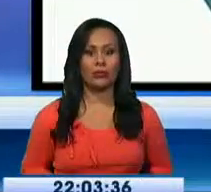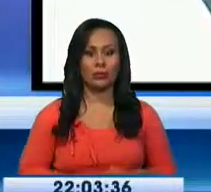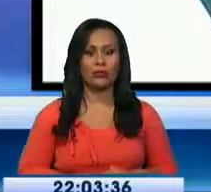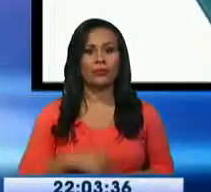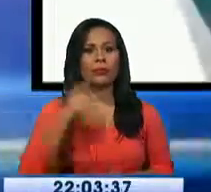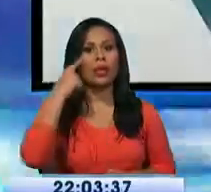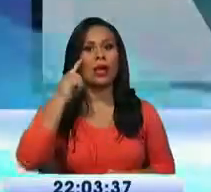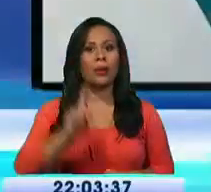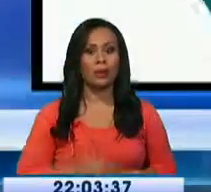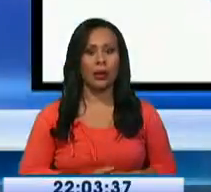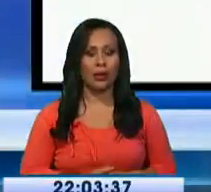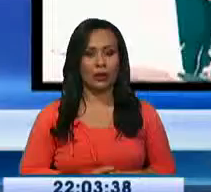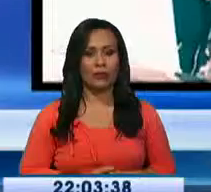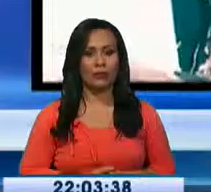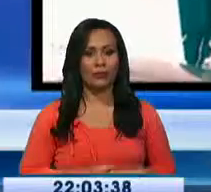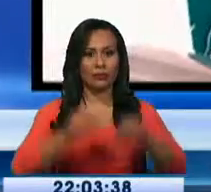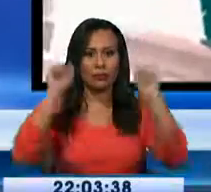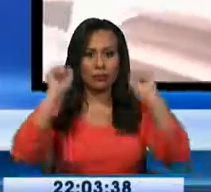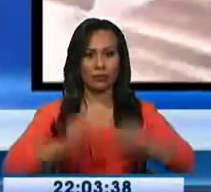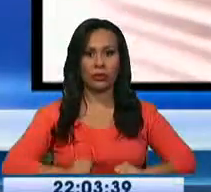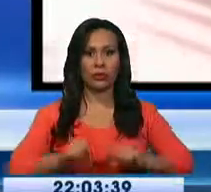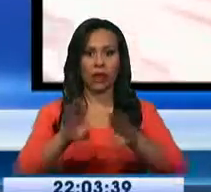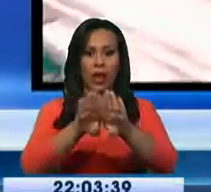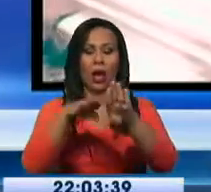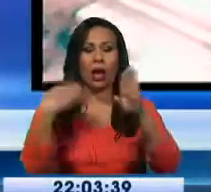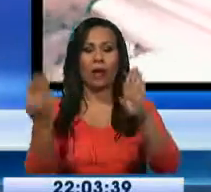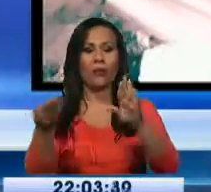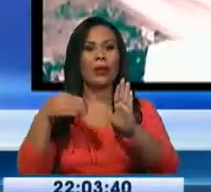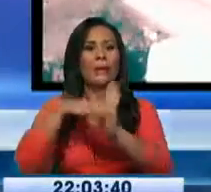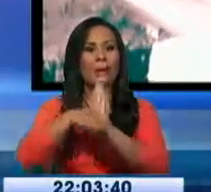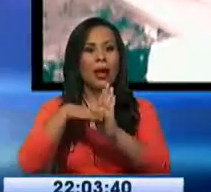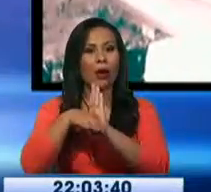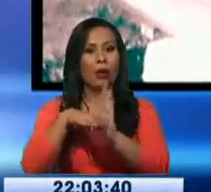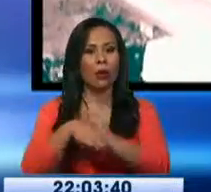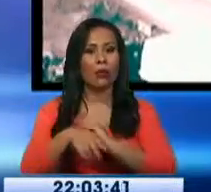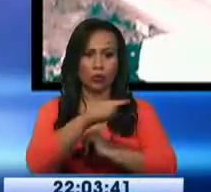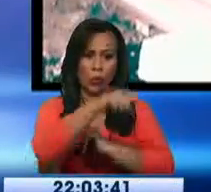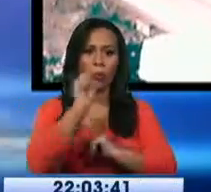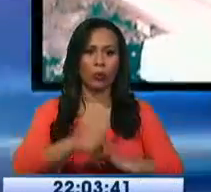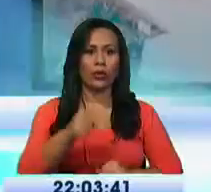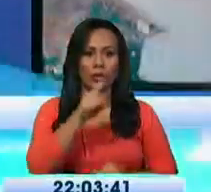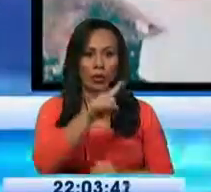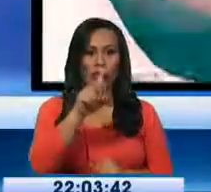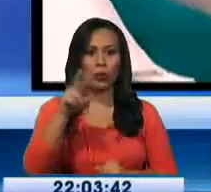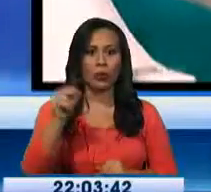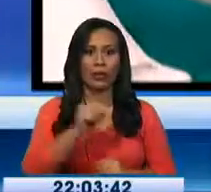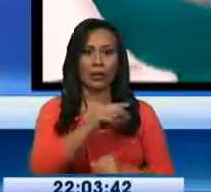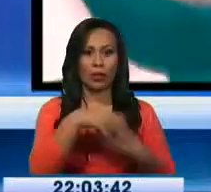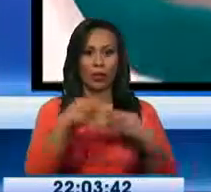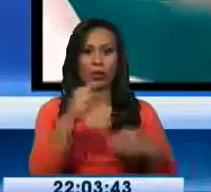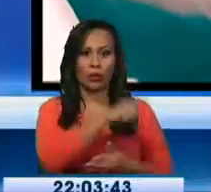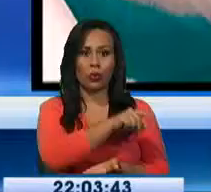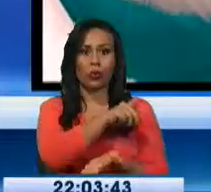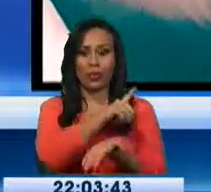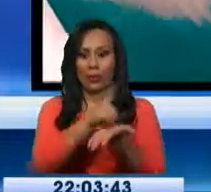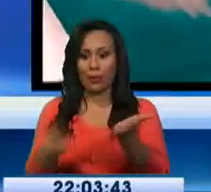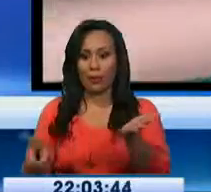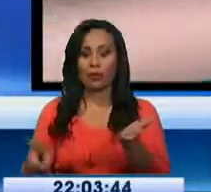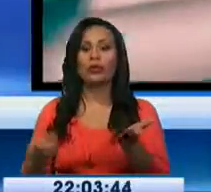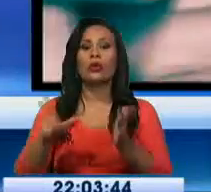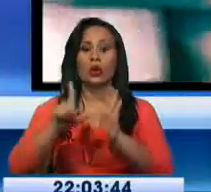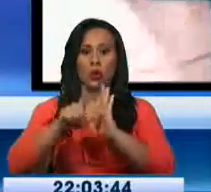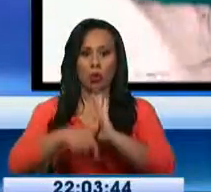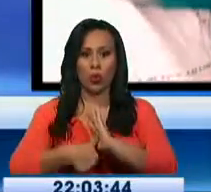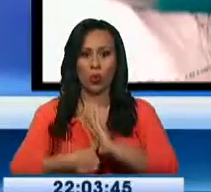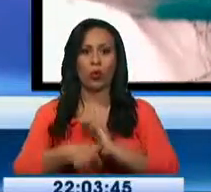para poder abrir la cuenta. Y me dio este número para que con este número supuestamente yo abriera la cuenta. Entonces,